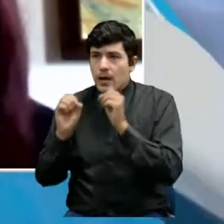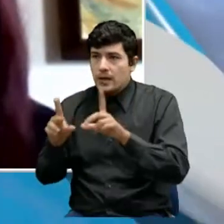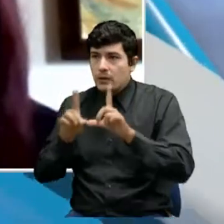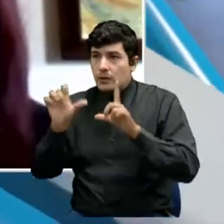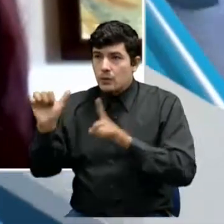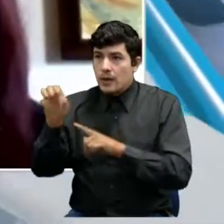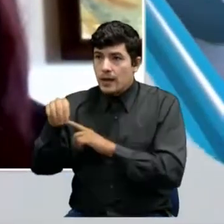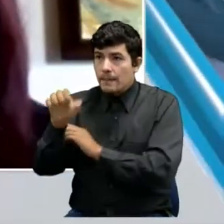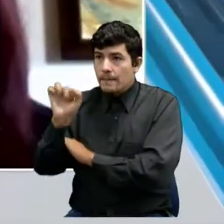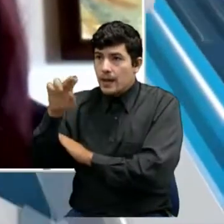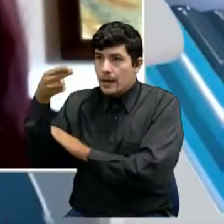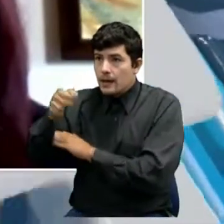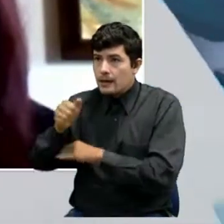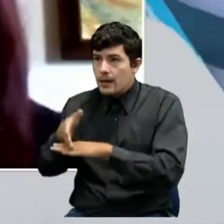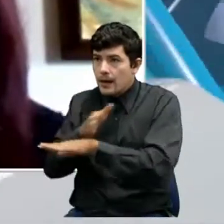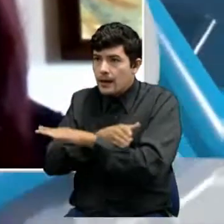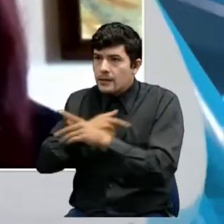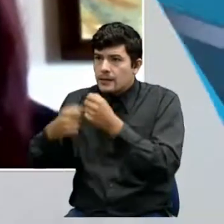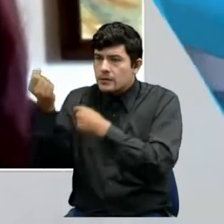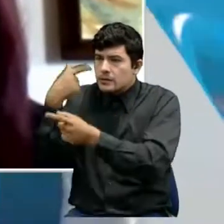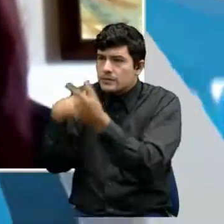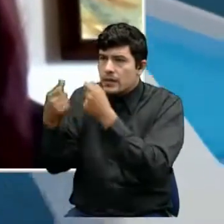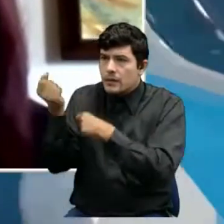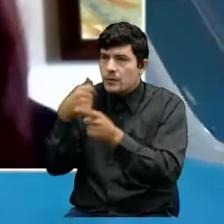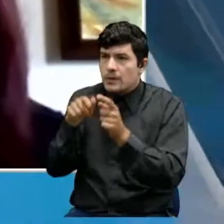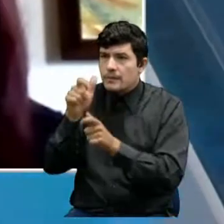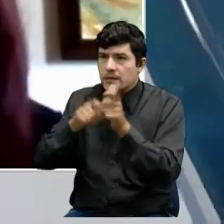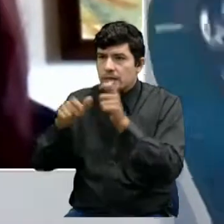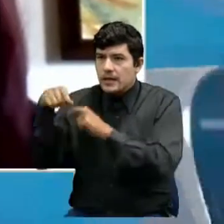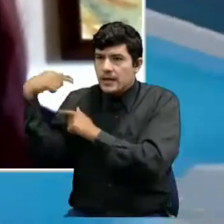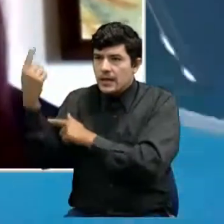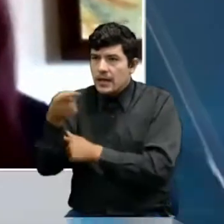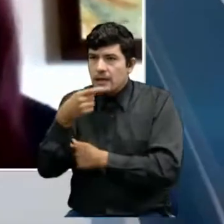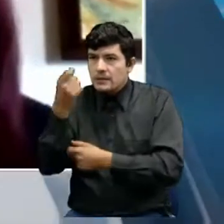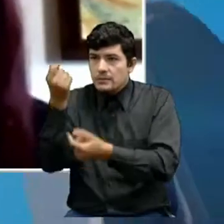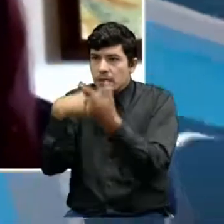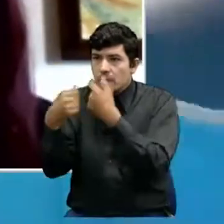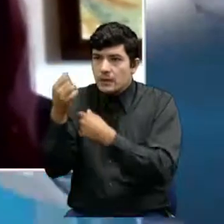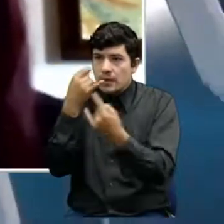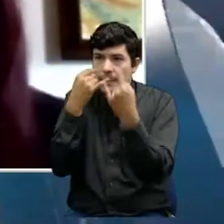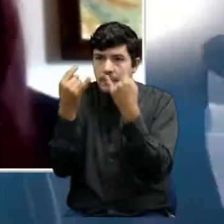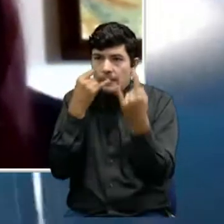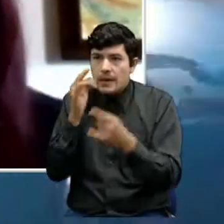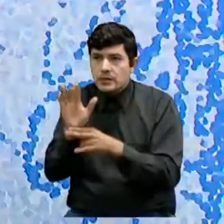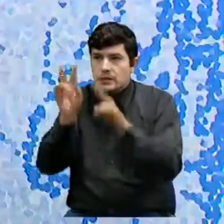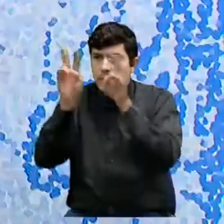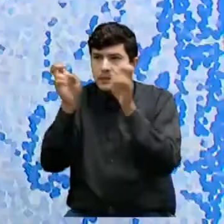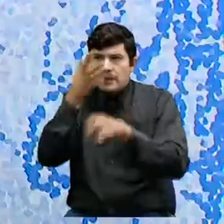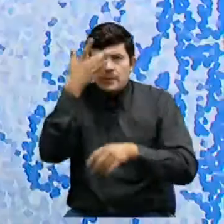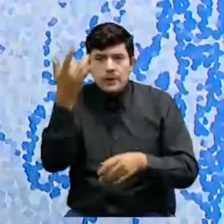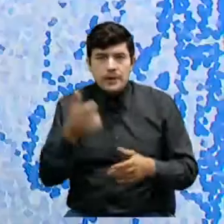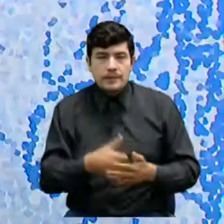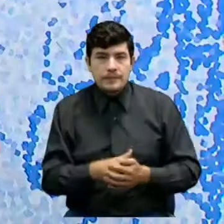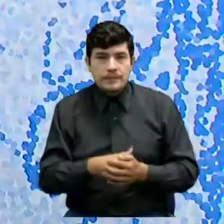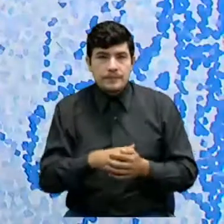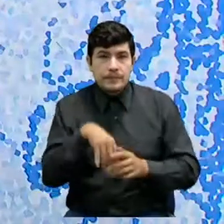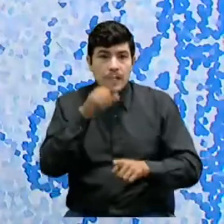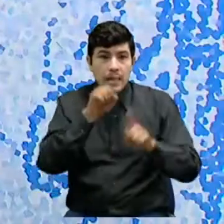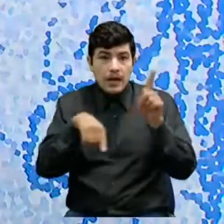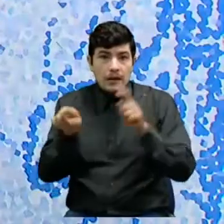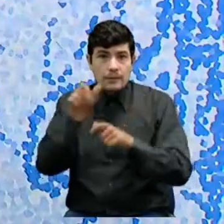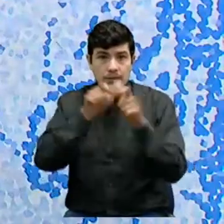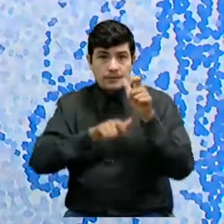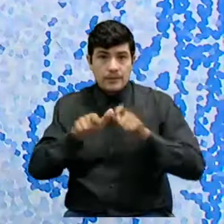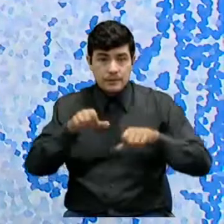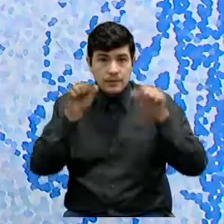forma interna nos preguntan televidentes, empleadores, están muy interesados en este tema. ¿Por qué? Hay algunos que tienen la potestad